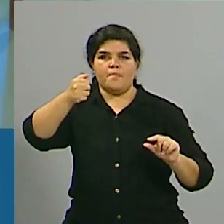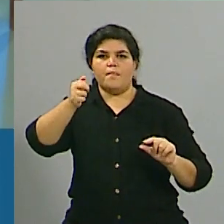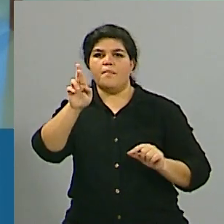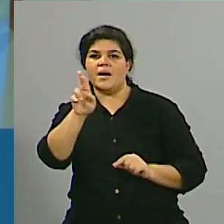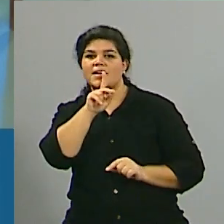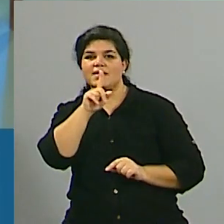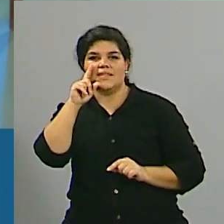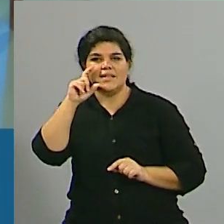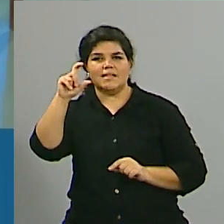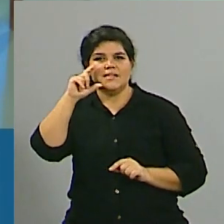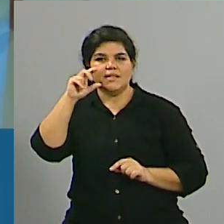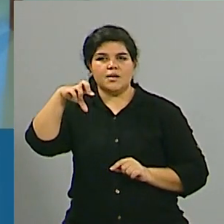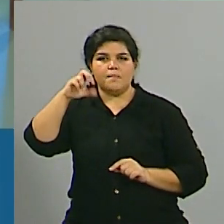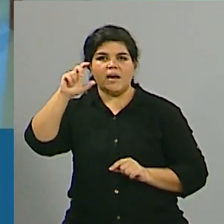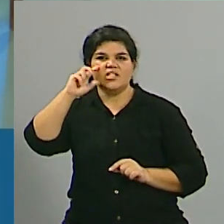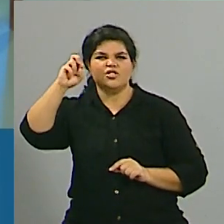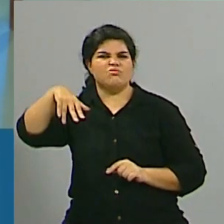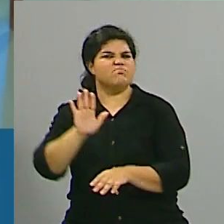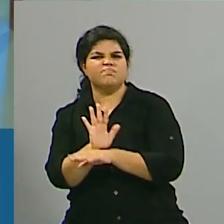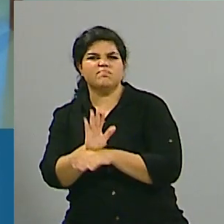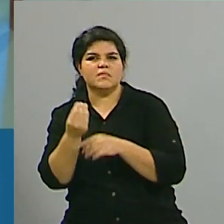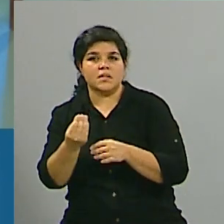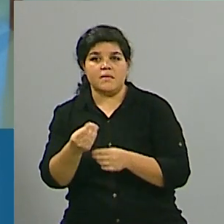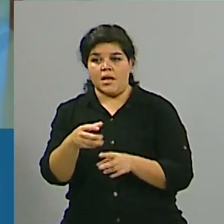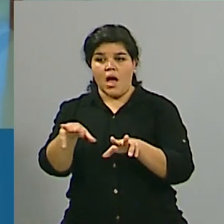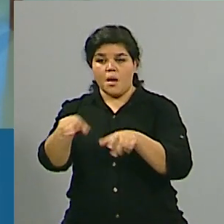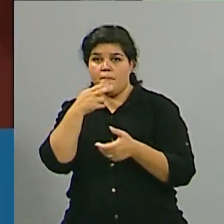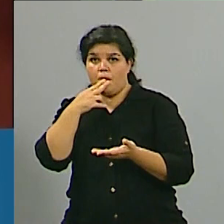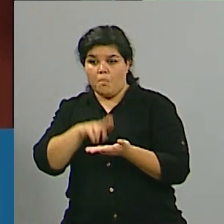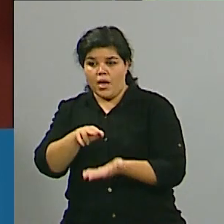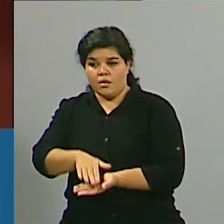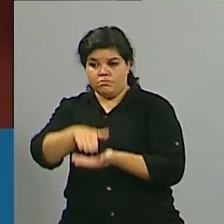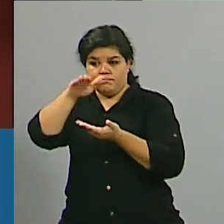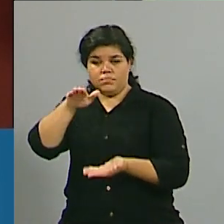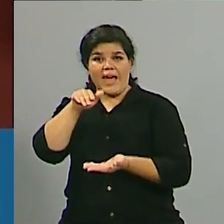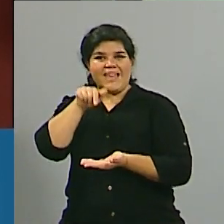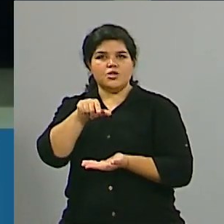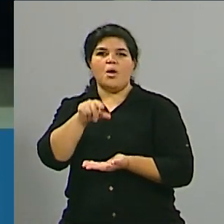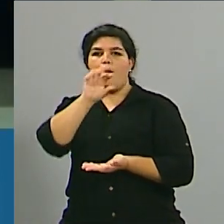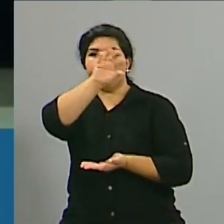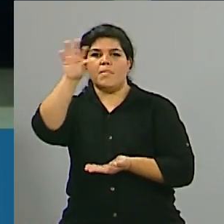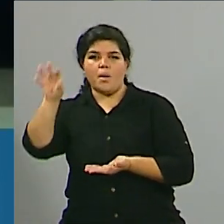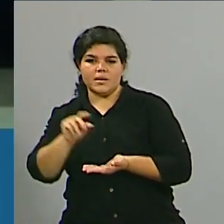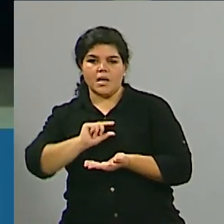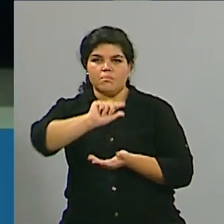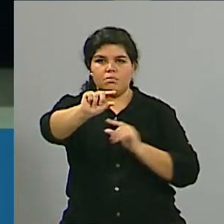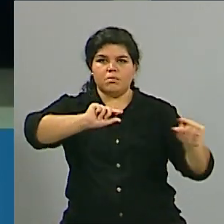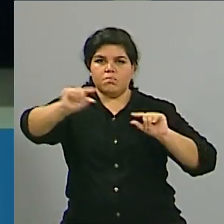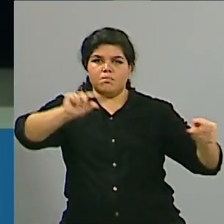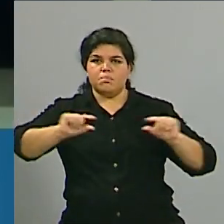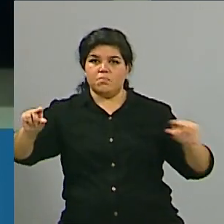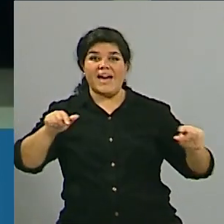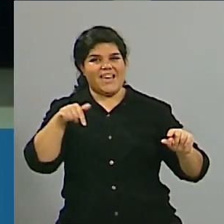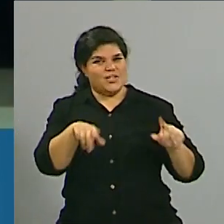el diálogo con la provincia para generar esos canales debe existir. Ojo, en esto yo también, y lo he dicho en